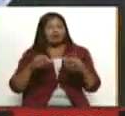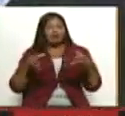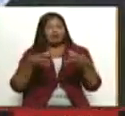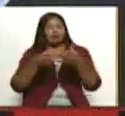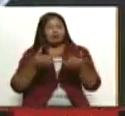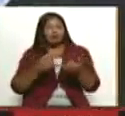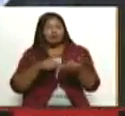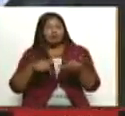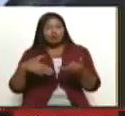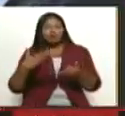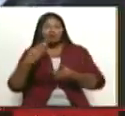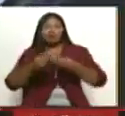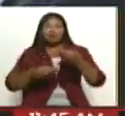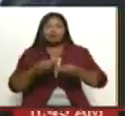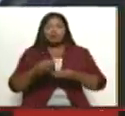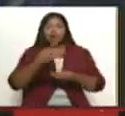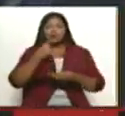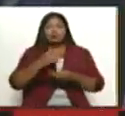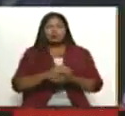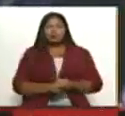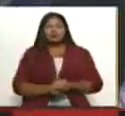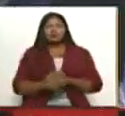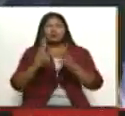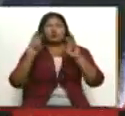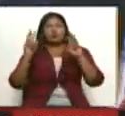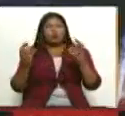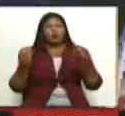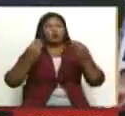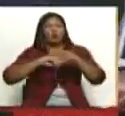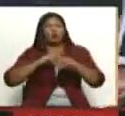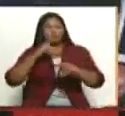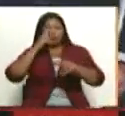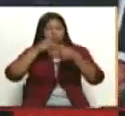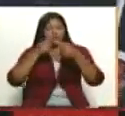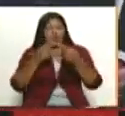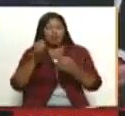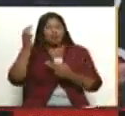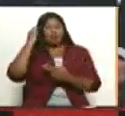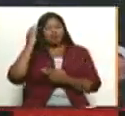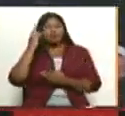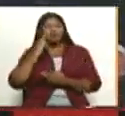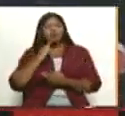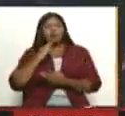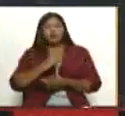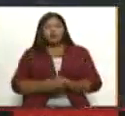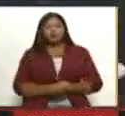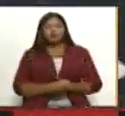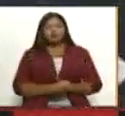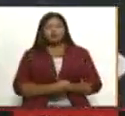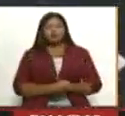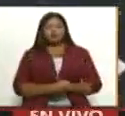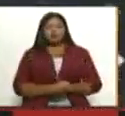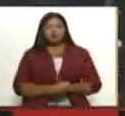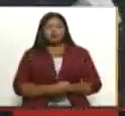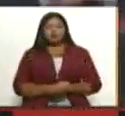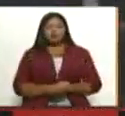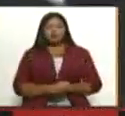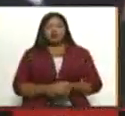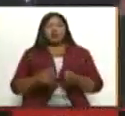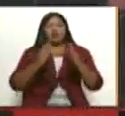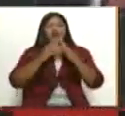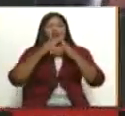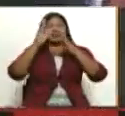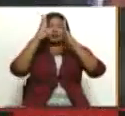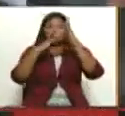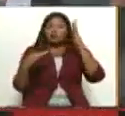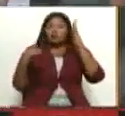Y podremos decir que con este nuevo acuerdo honraremos la memoria de Bolívar, cuyo panteón y cuya casa